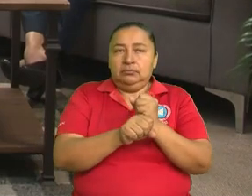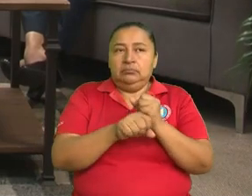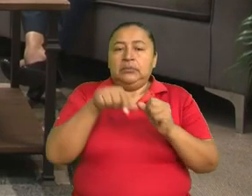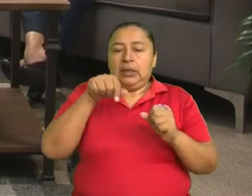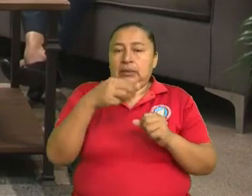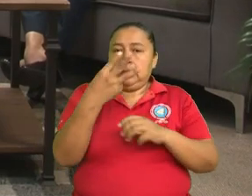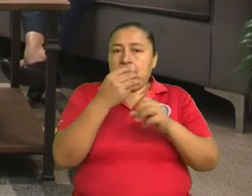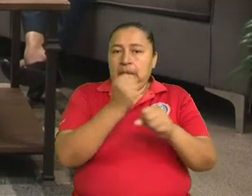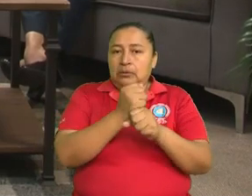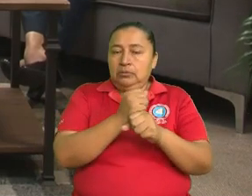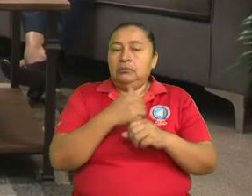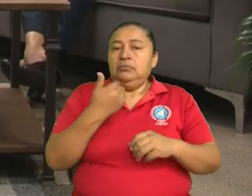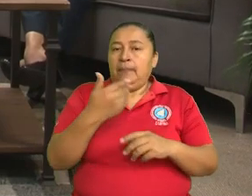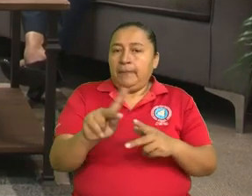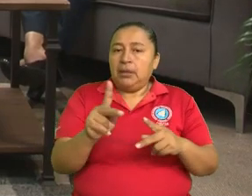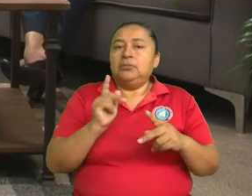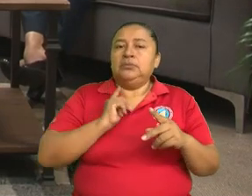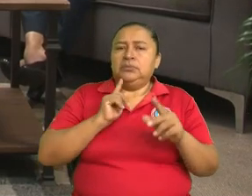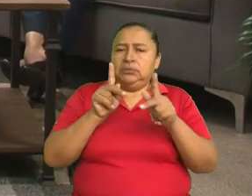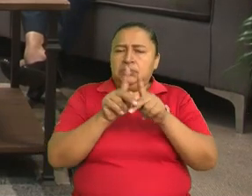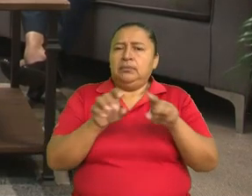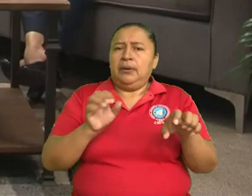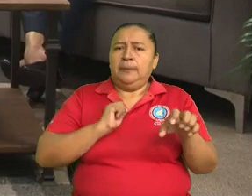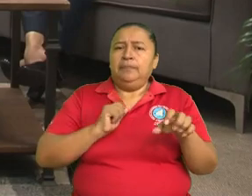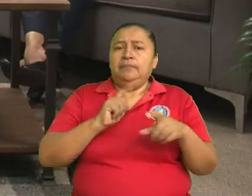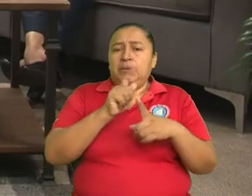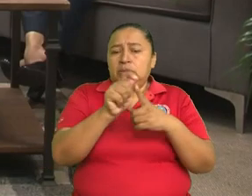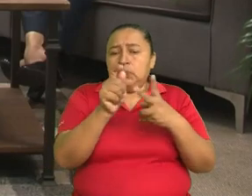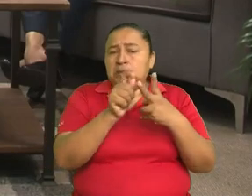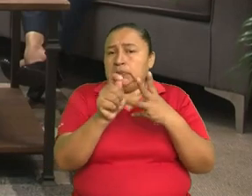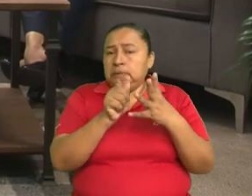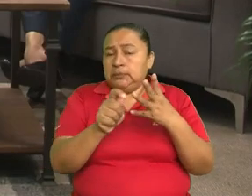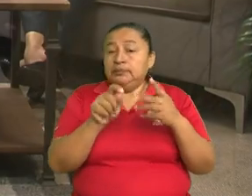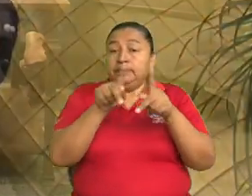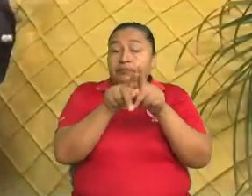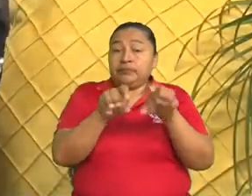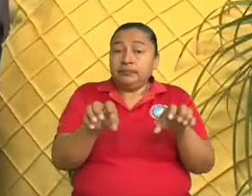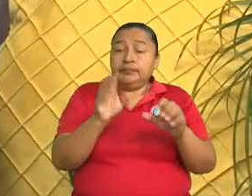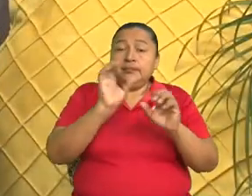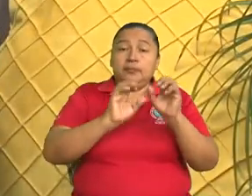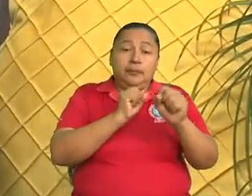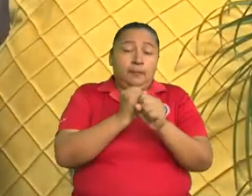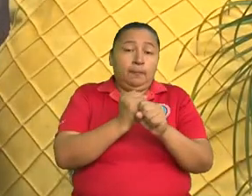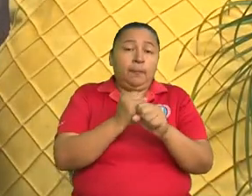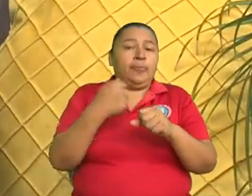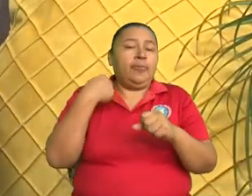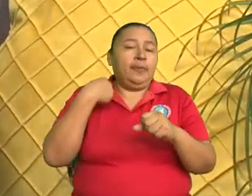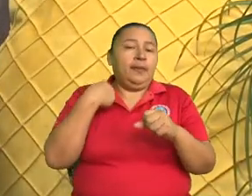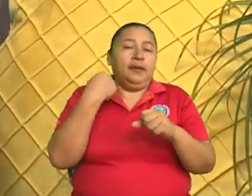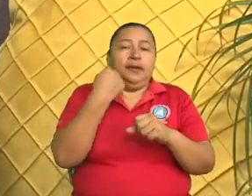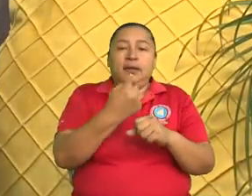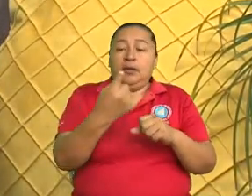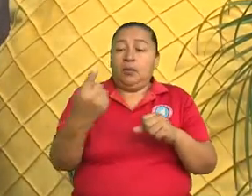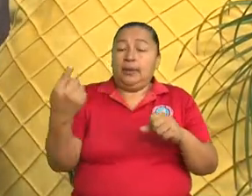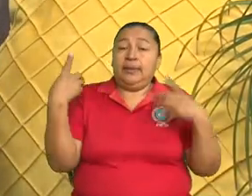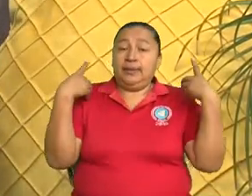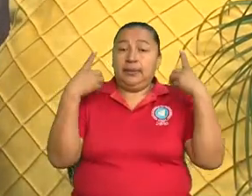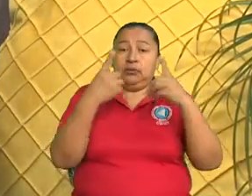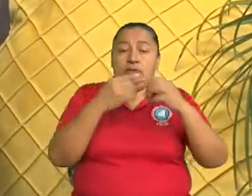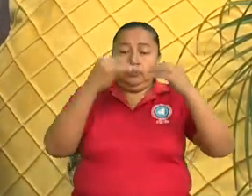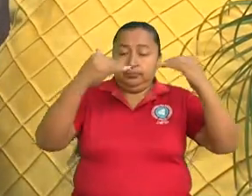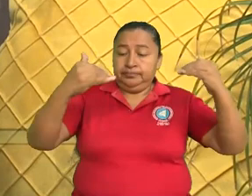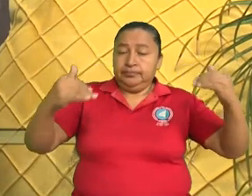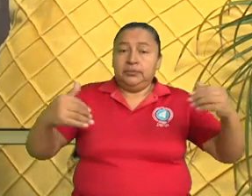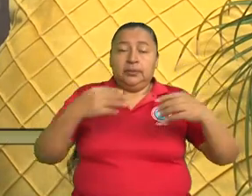a tres años, pero también tenemos los planes mensuales y los planes anuales. Y cada dirección del Ministerio